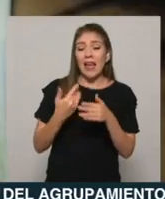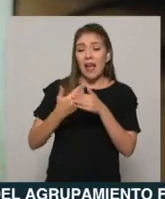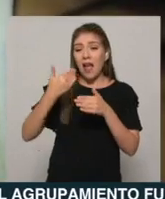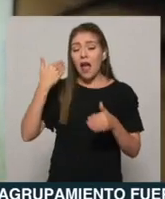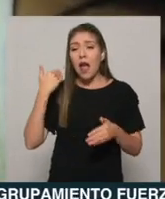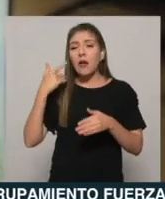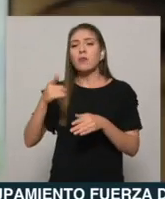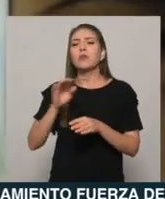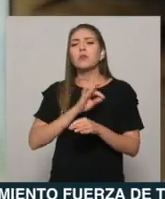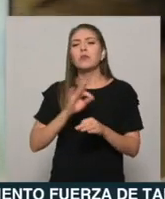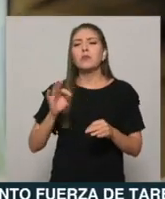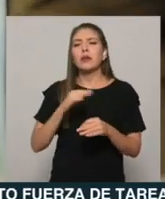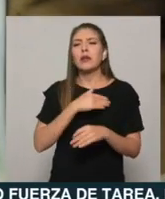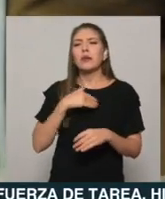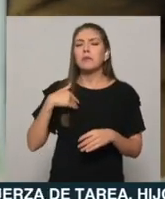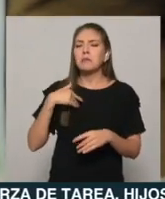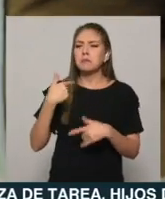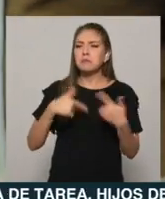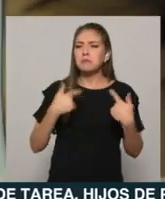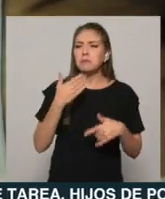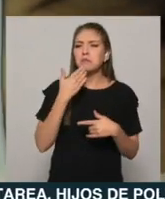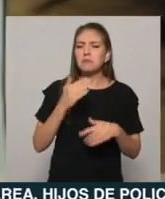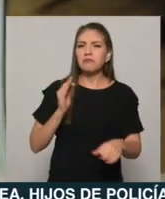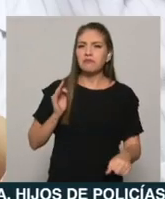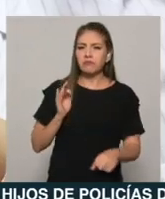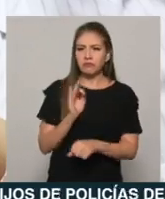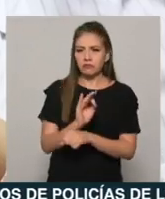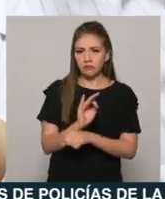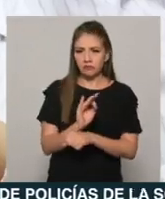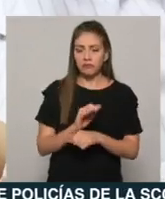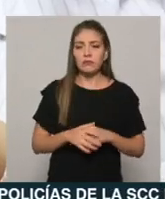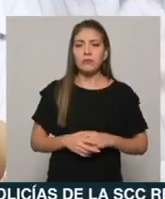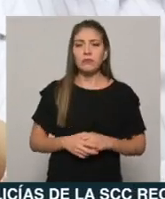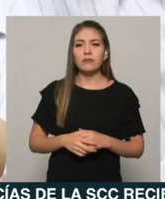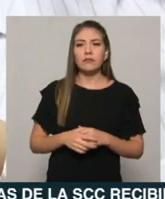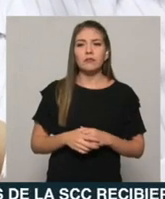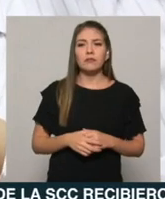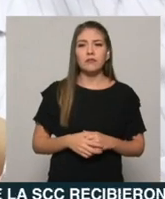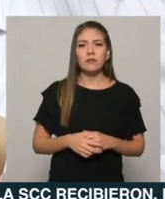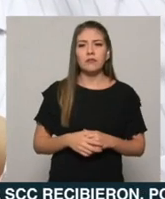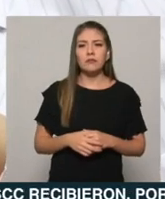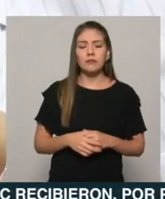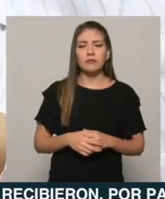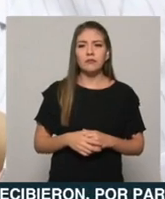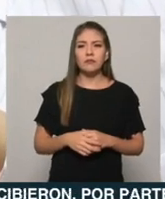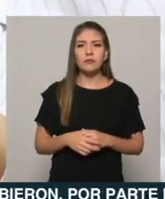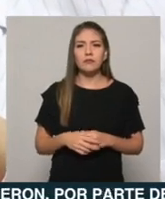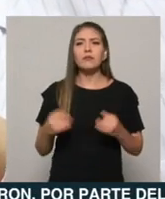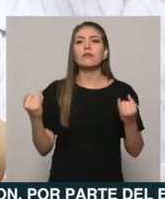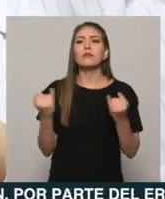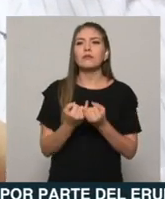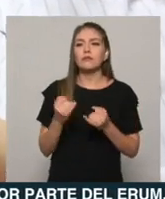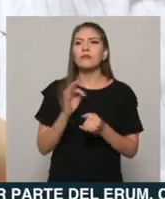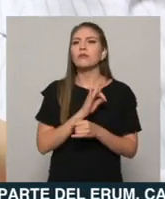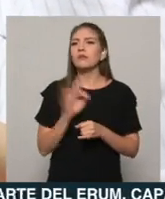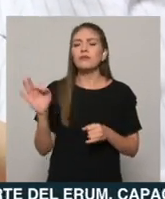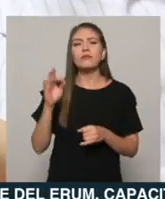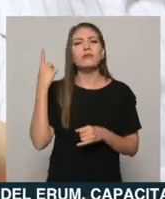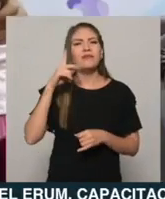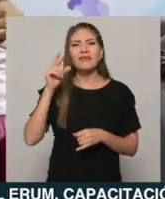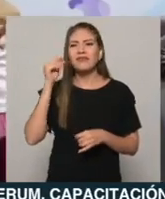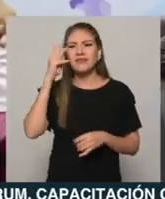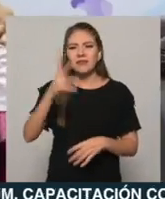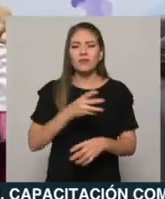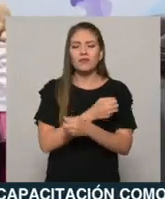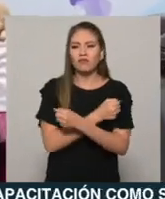nacido es amamantado. Y de ahí pues también previene la obesidad, previene